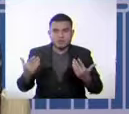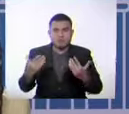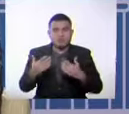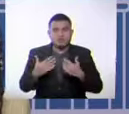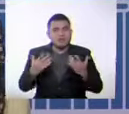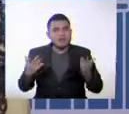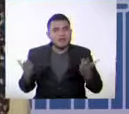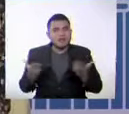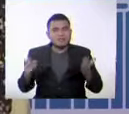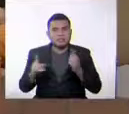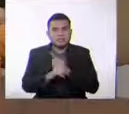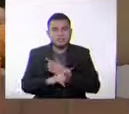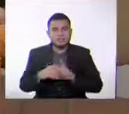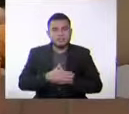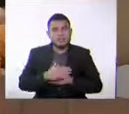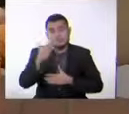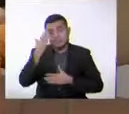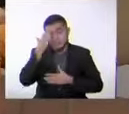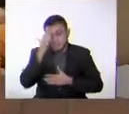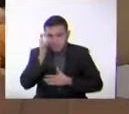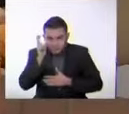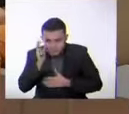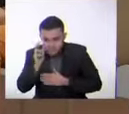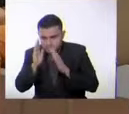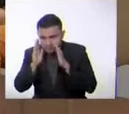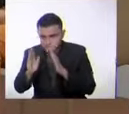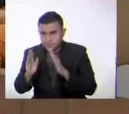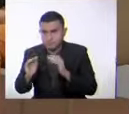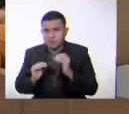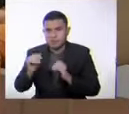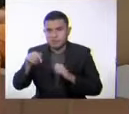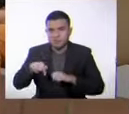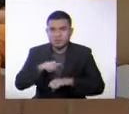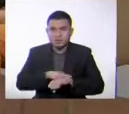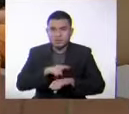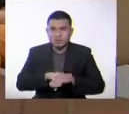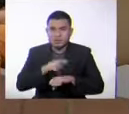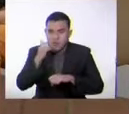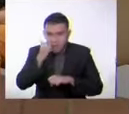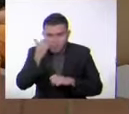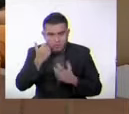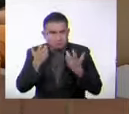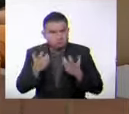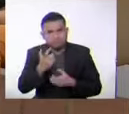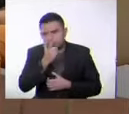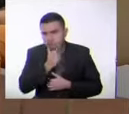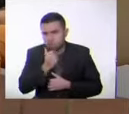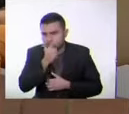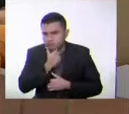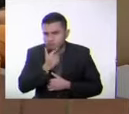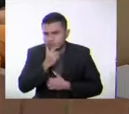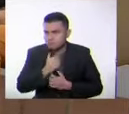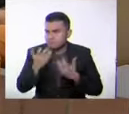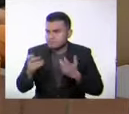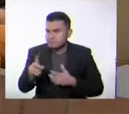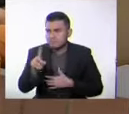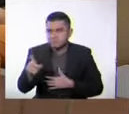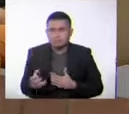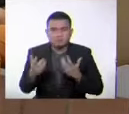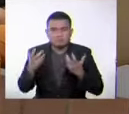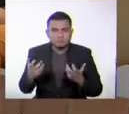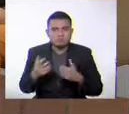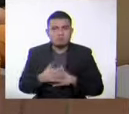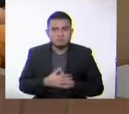tantos cambios. Y saber escucharlos también, porque ese es el momento en la adolescencia cuando hay muchas dudas, muchas preguntas, muchas vivencias,